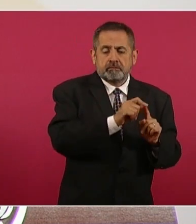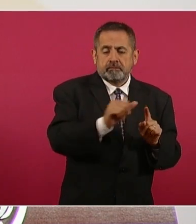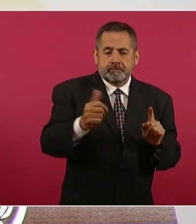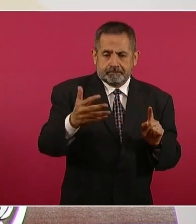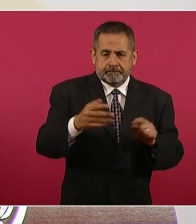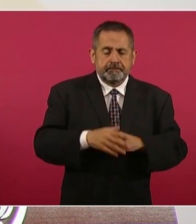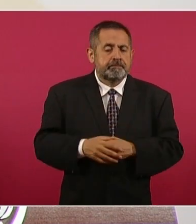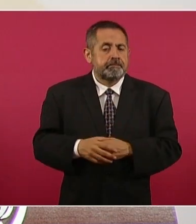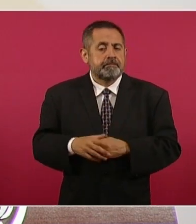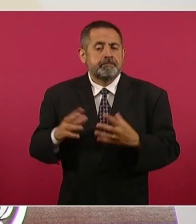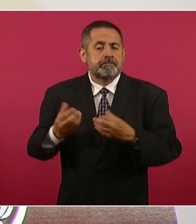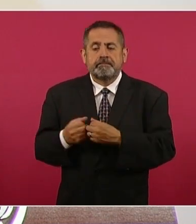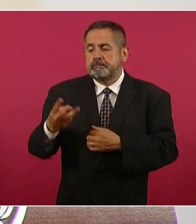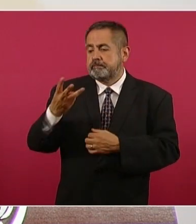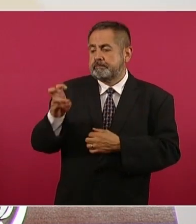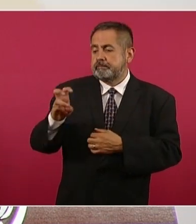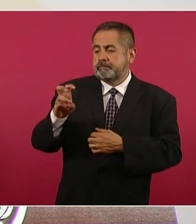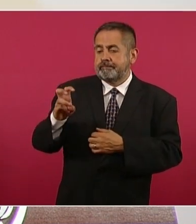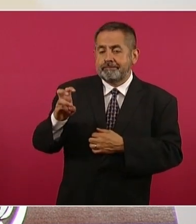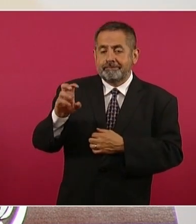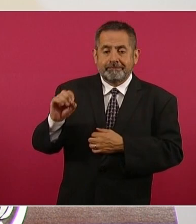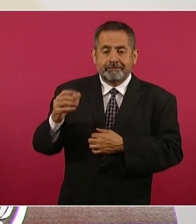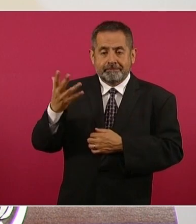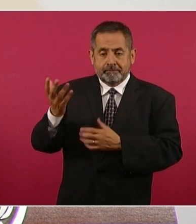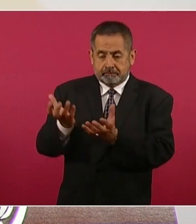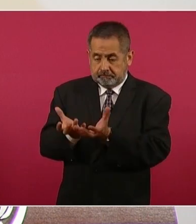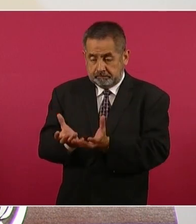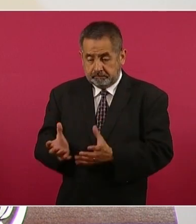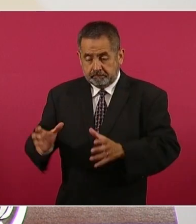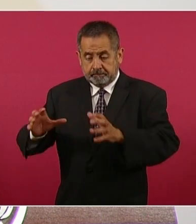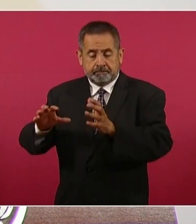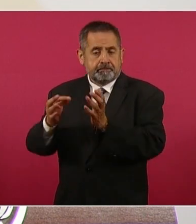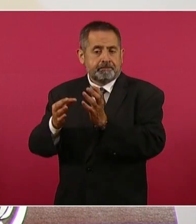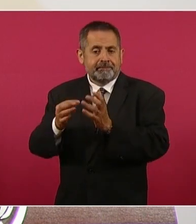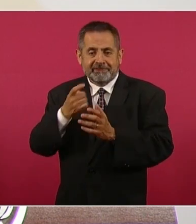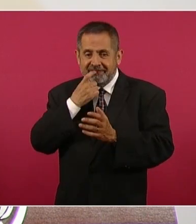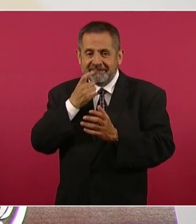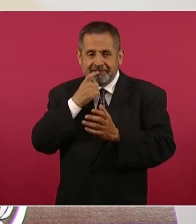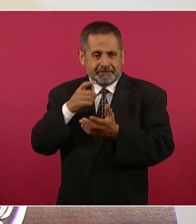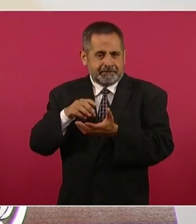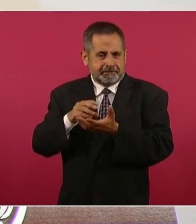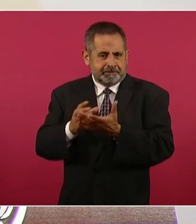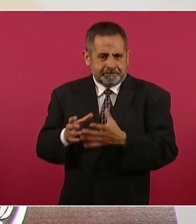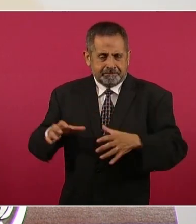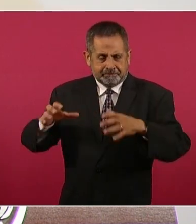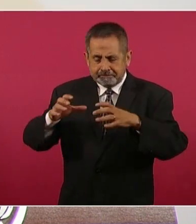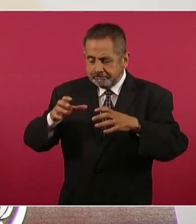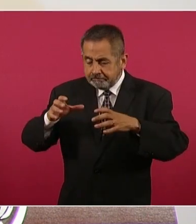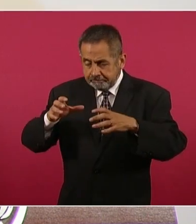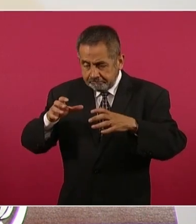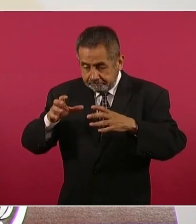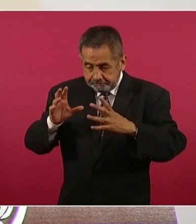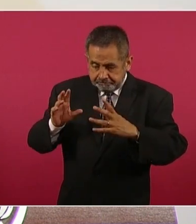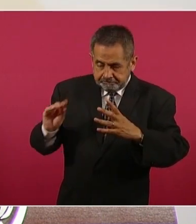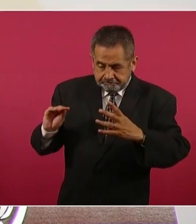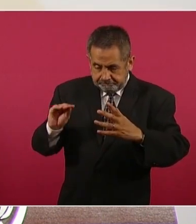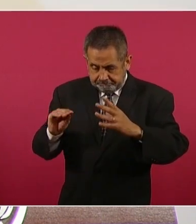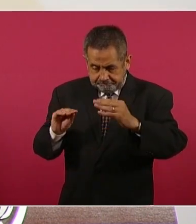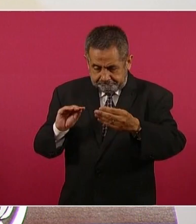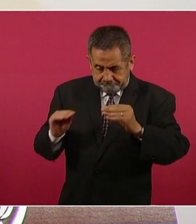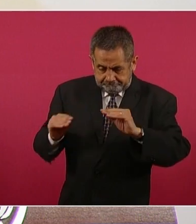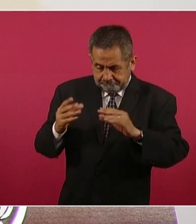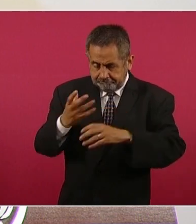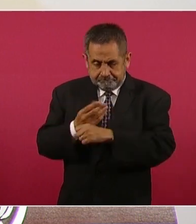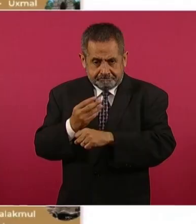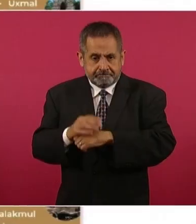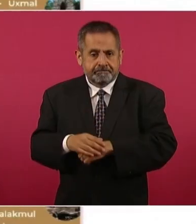encontrado 305 vasijas completas en proceso de análisis y restauración. Hemos